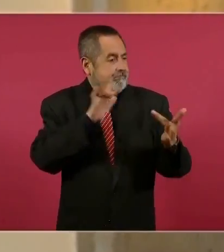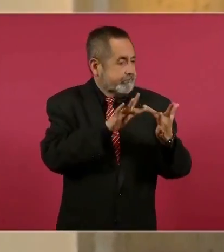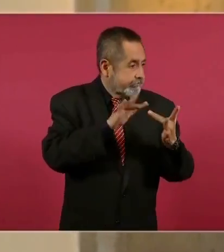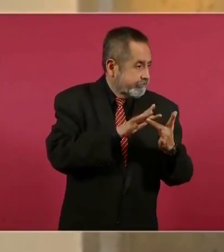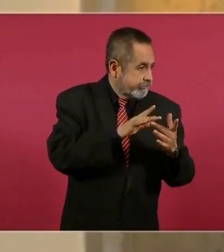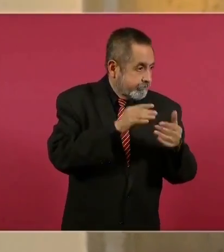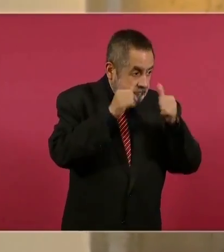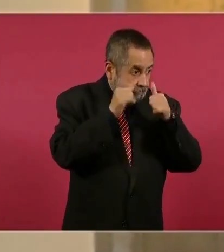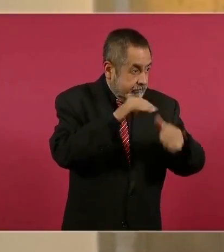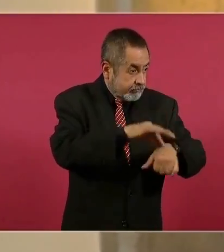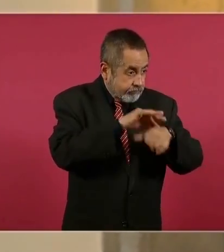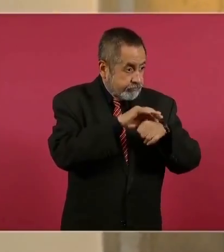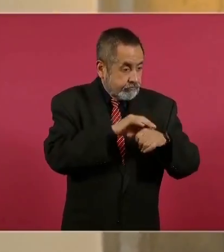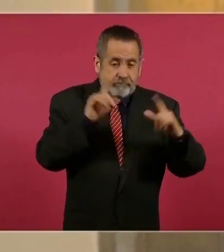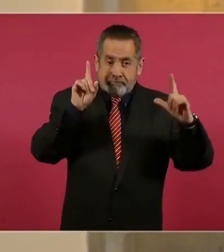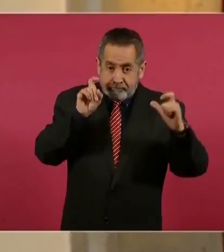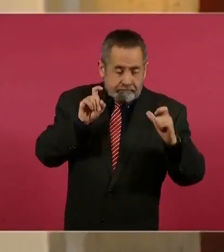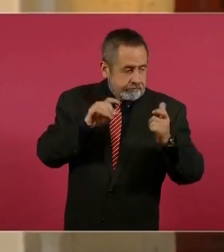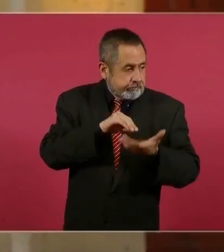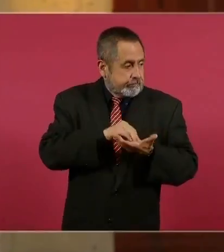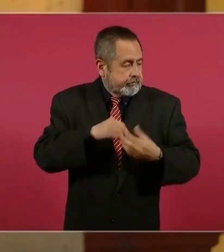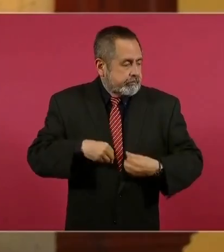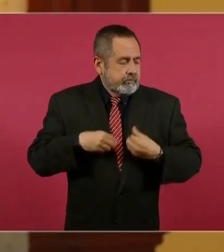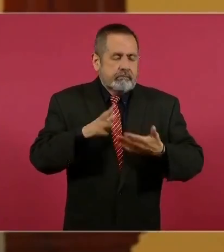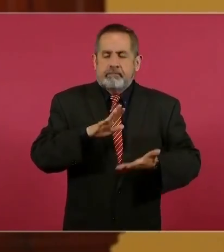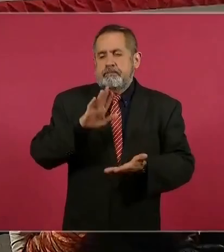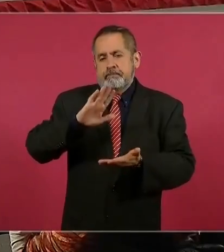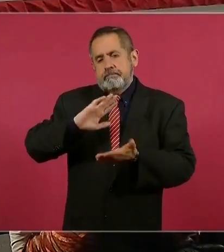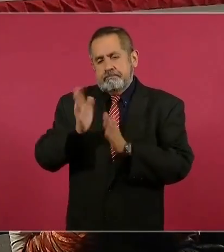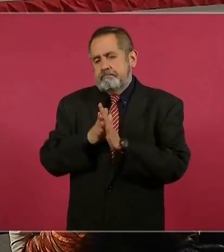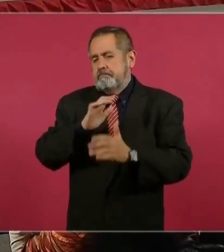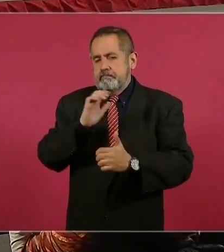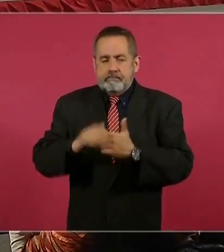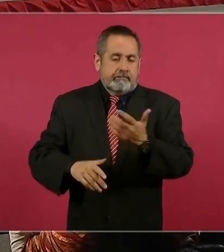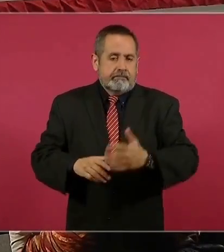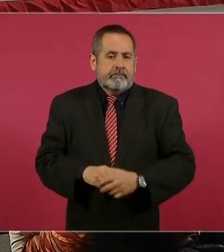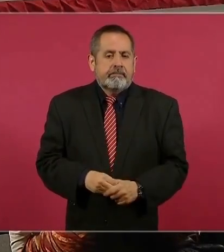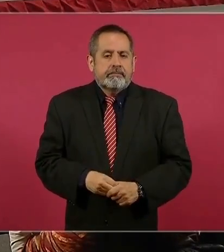concluir con la metodología que es la prueba de vida. Adelante.